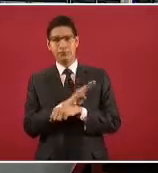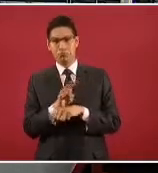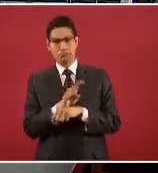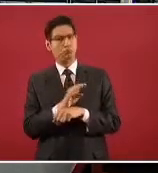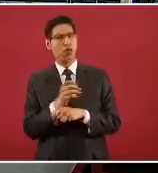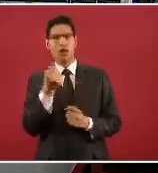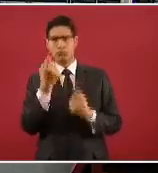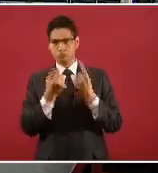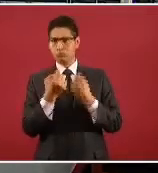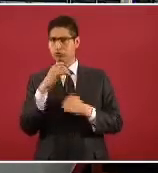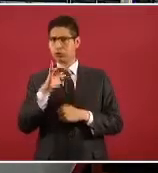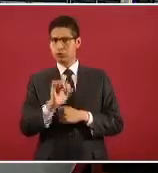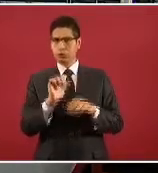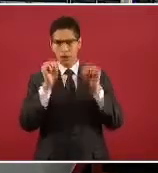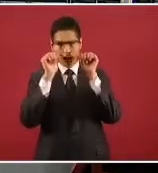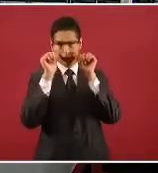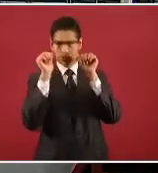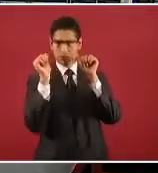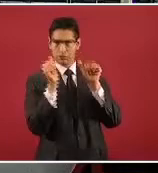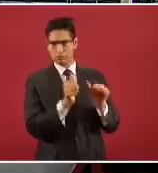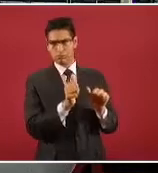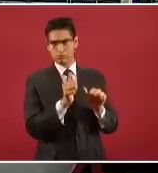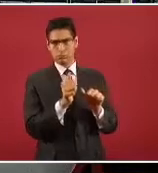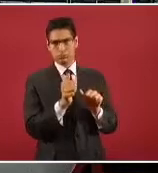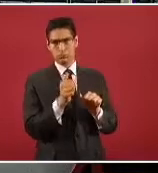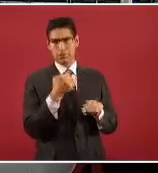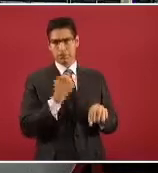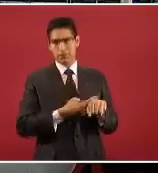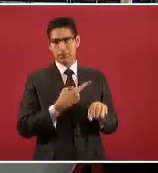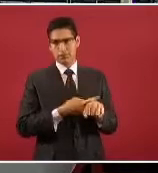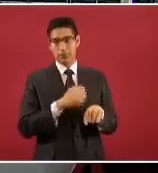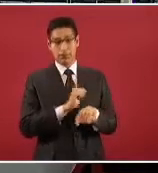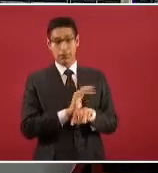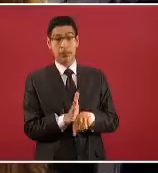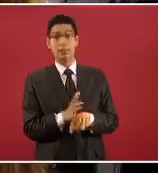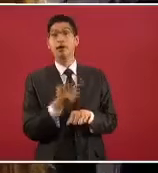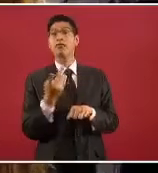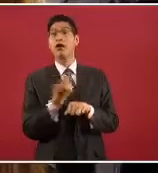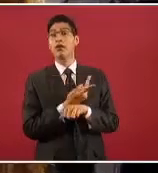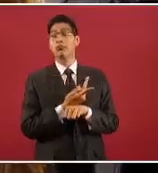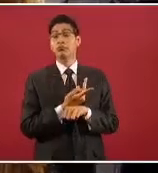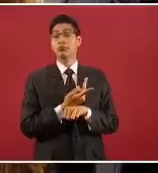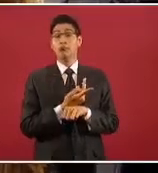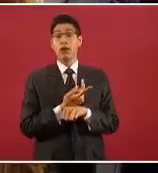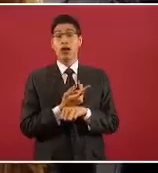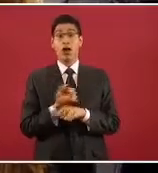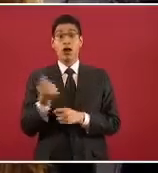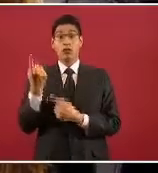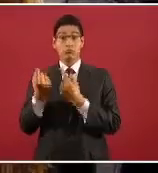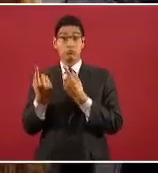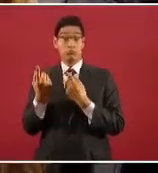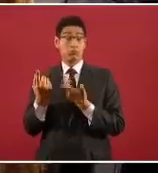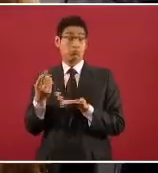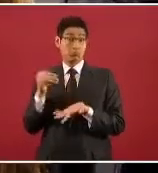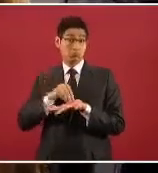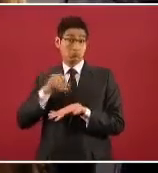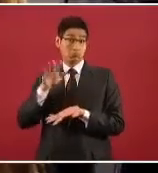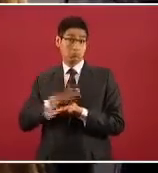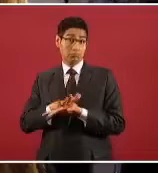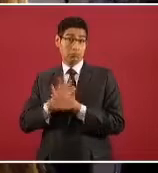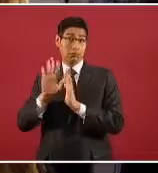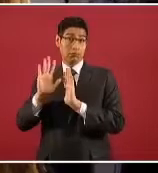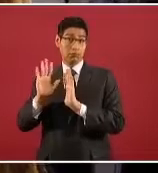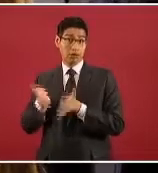decir, las citas normales de habitual, ¿van a continuar? ¿Cómo estarían operando? Esa sería